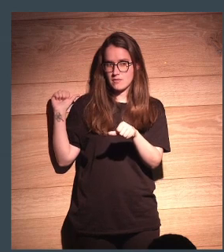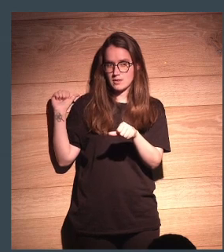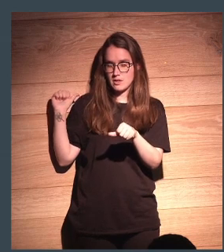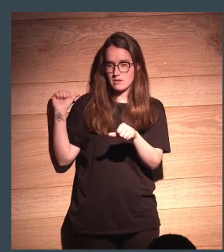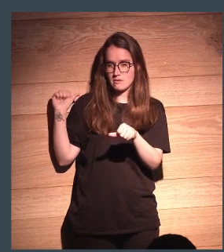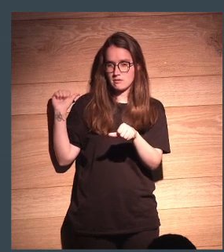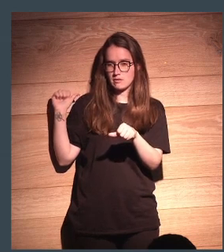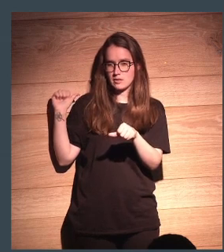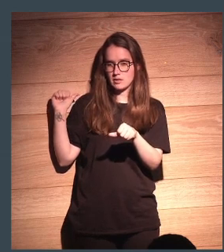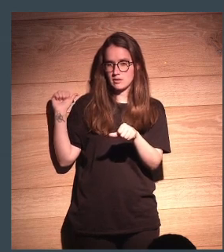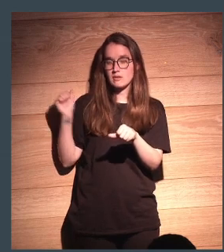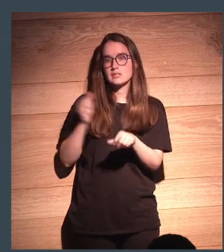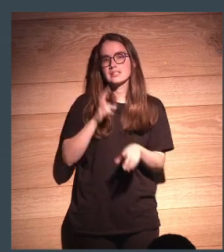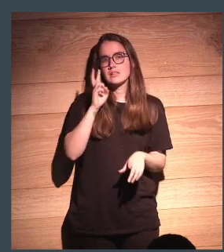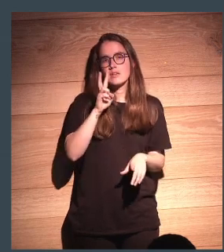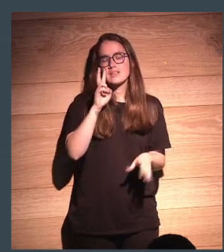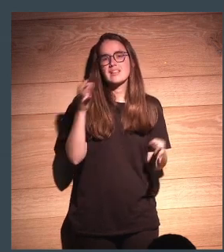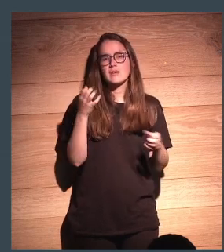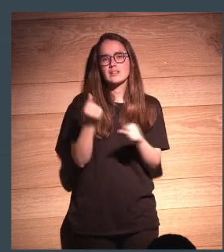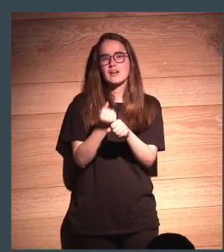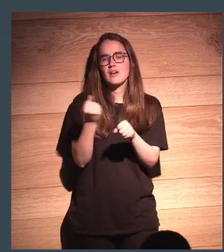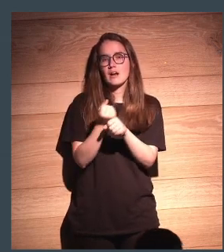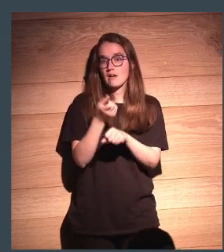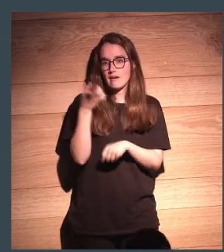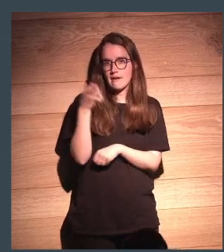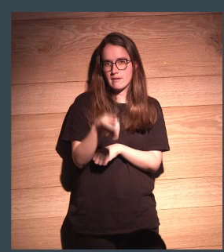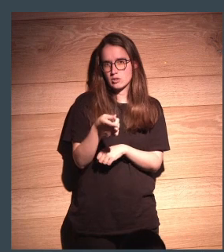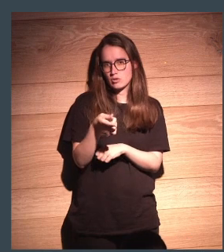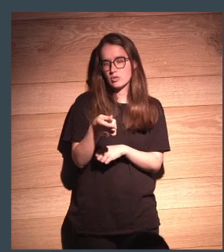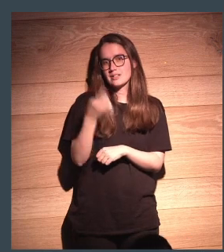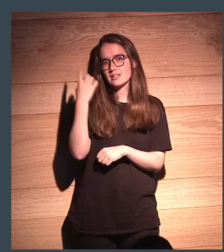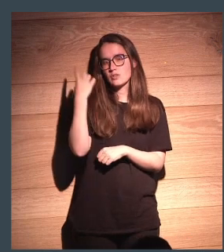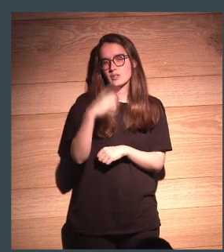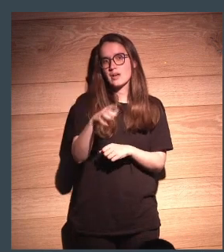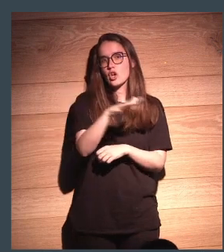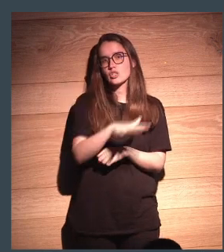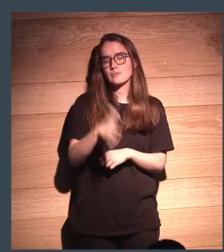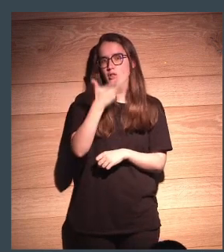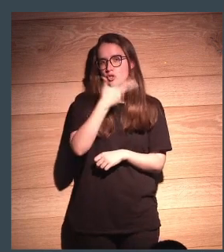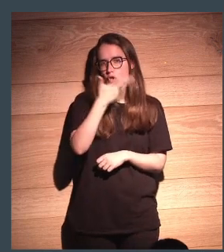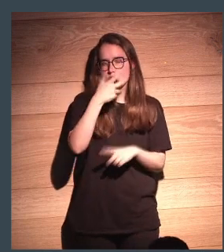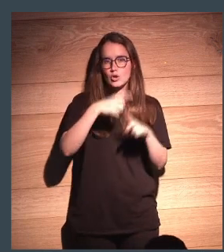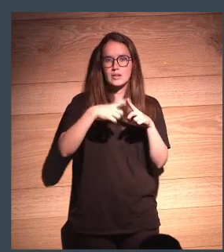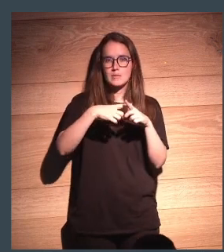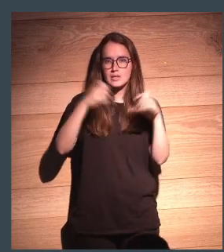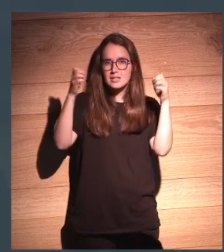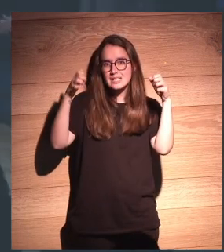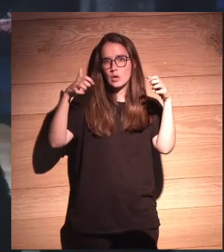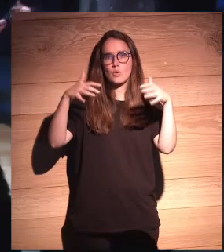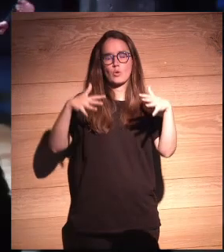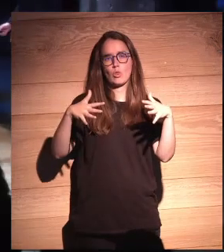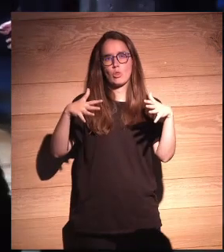dónde se vaya a ver, y hay que trabajar en torno a eso, teniendo en cuenta los espacios de color, los niveles de